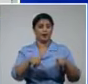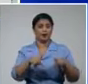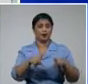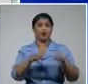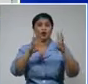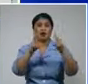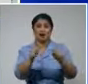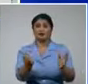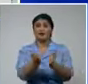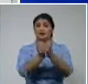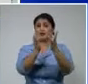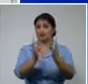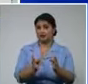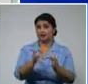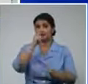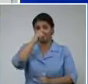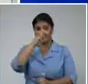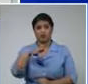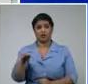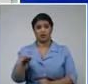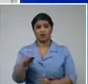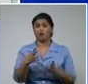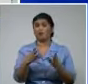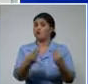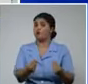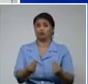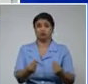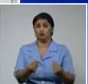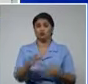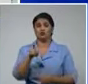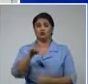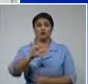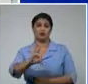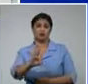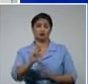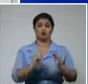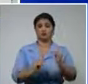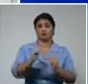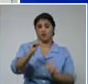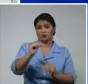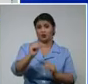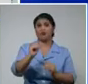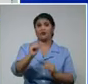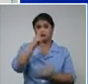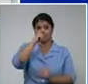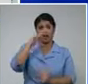es desestimable, 98. Y de adultos mayores,